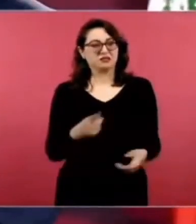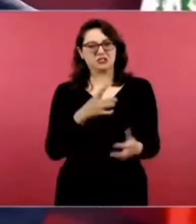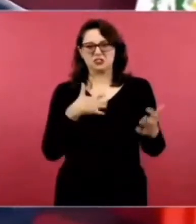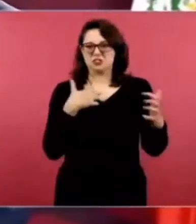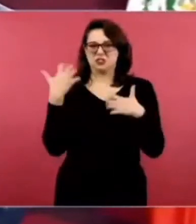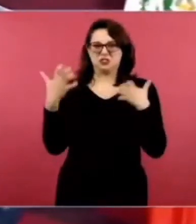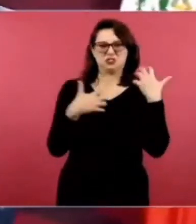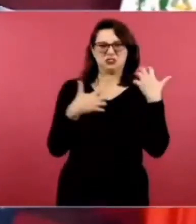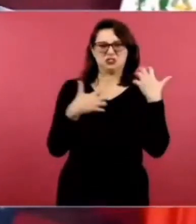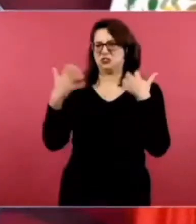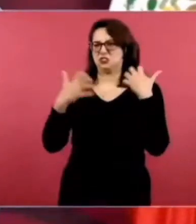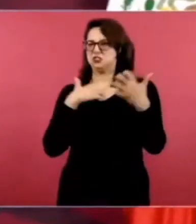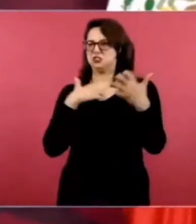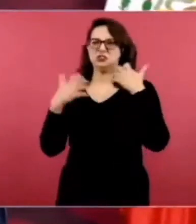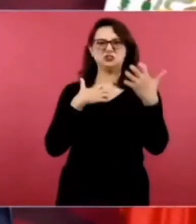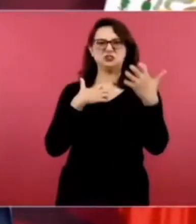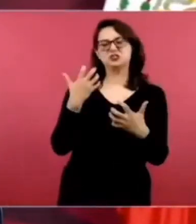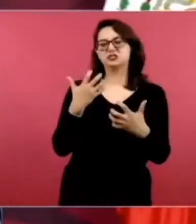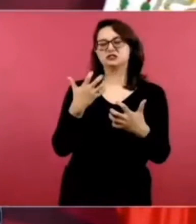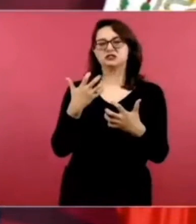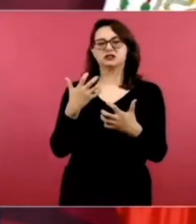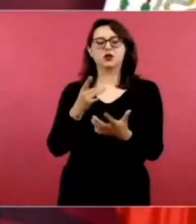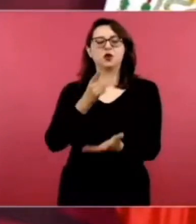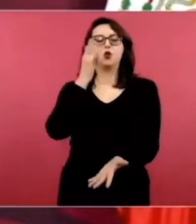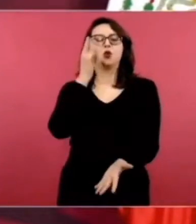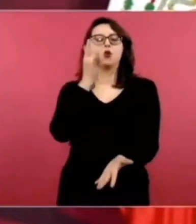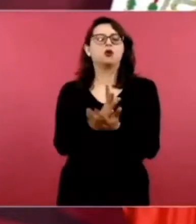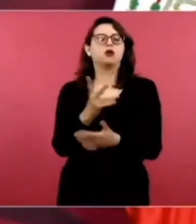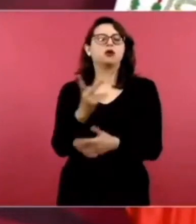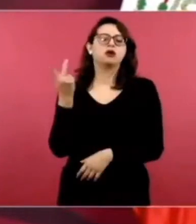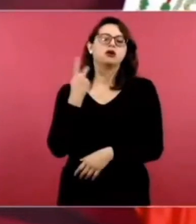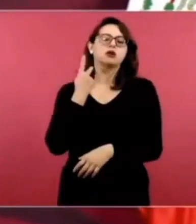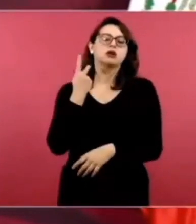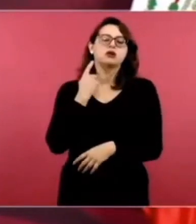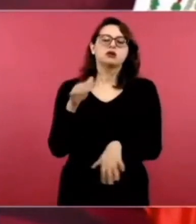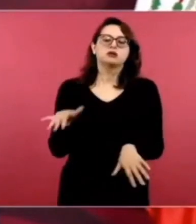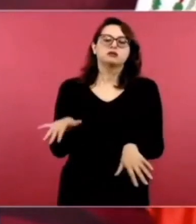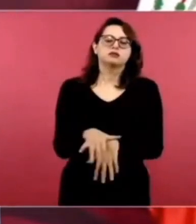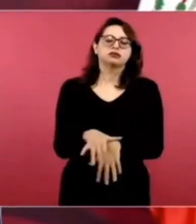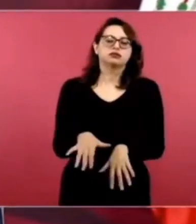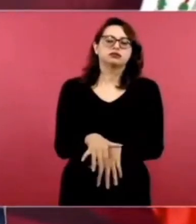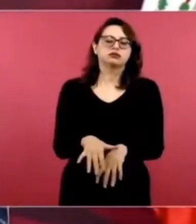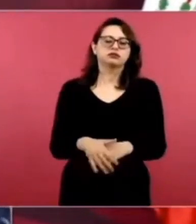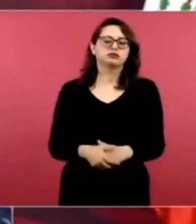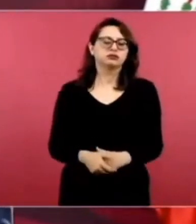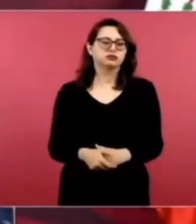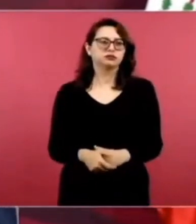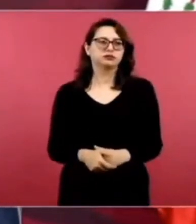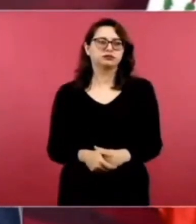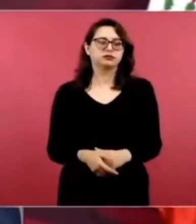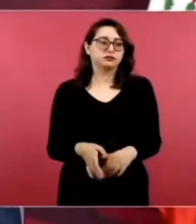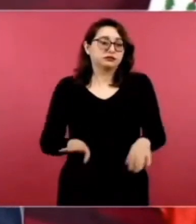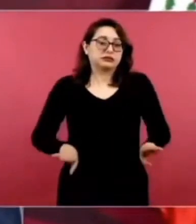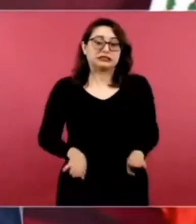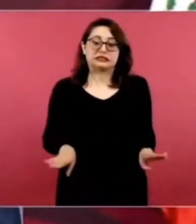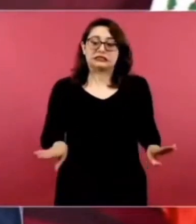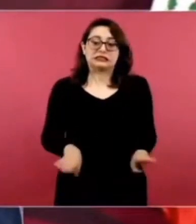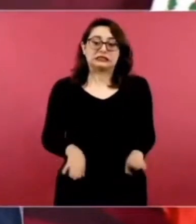arranques propagandísticos, politiqueros, no le ha ido bien.